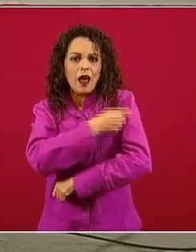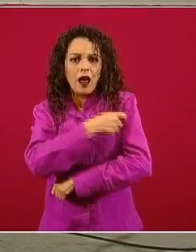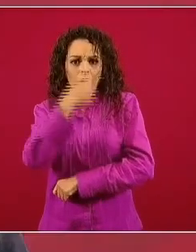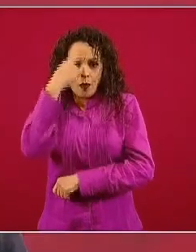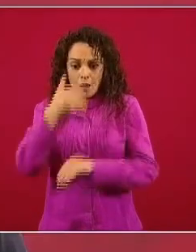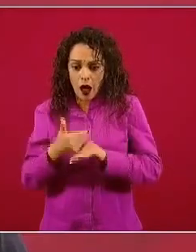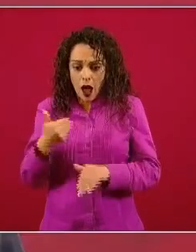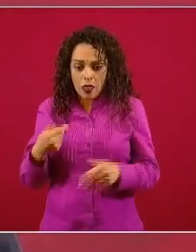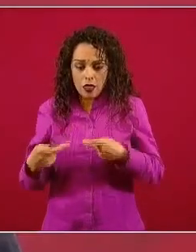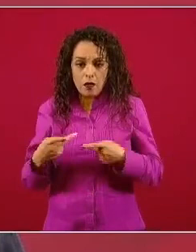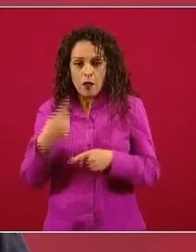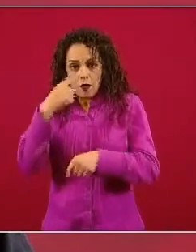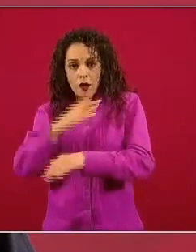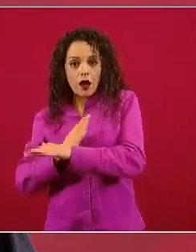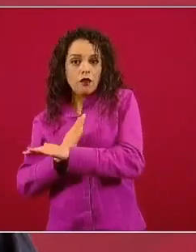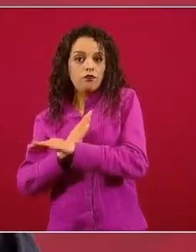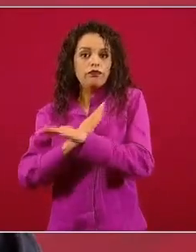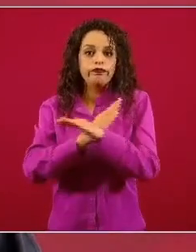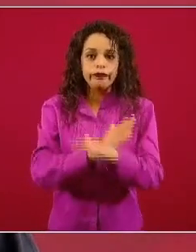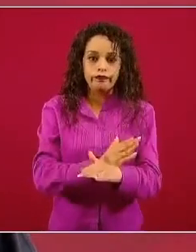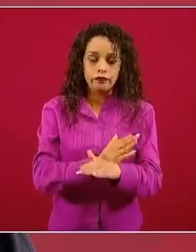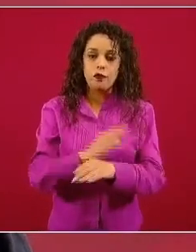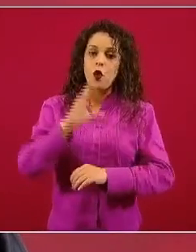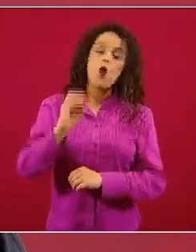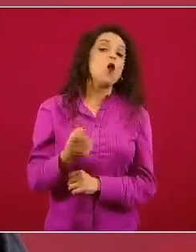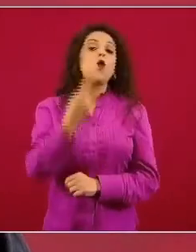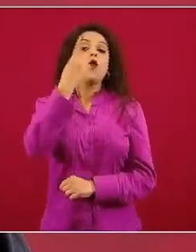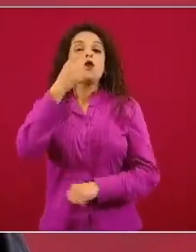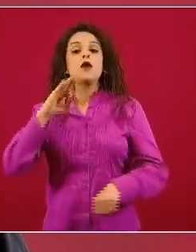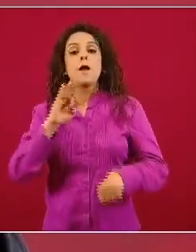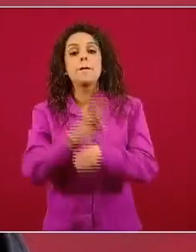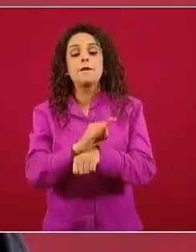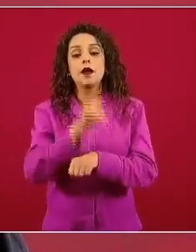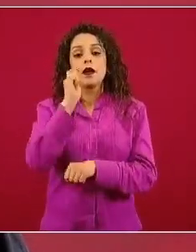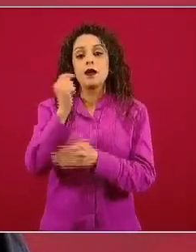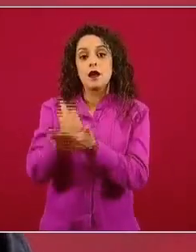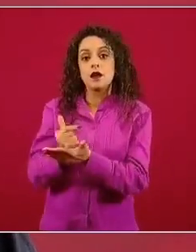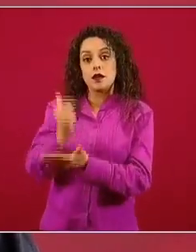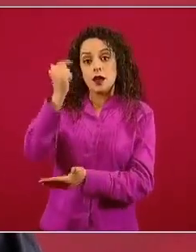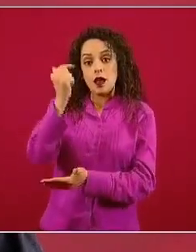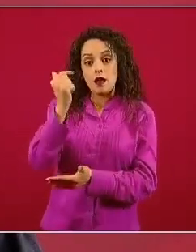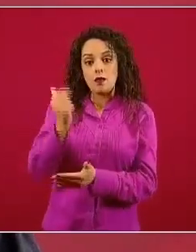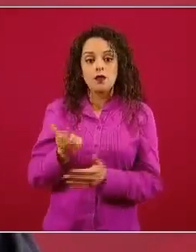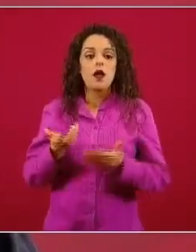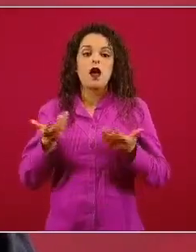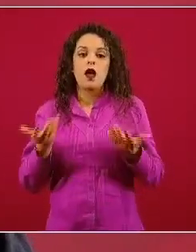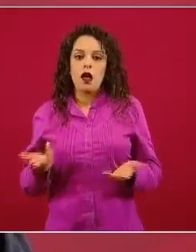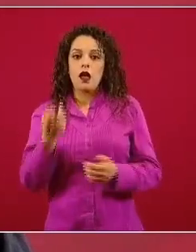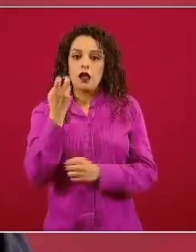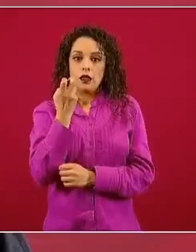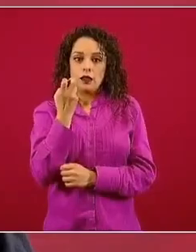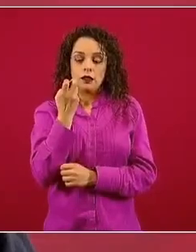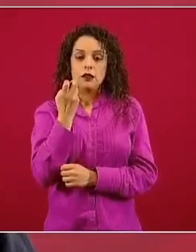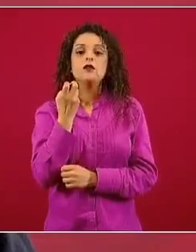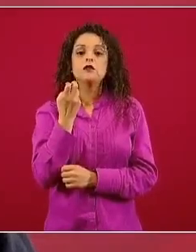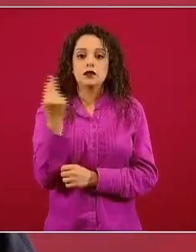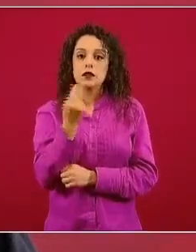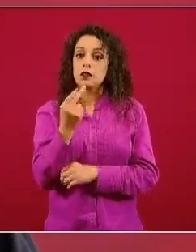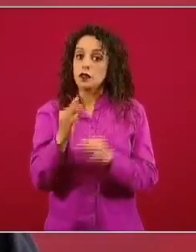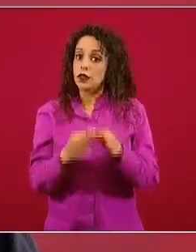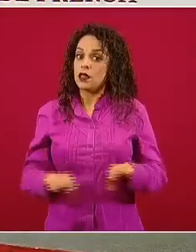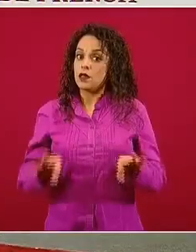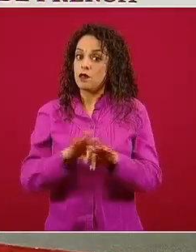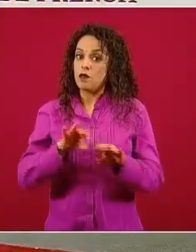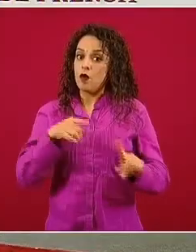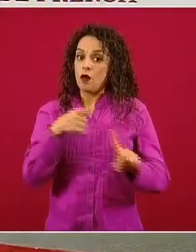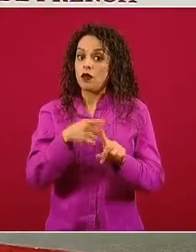momento diga solamente protege contra los casos graves y por lo tanto todas las defunciones, bueno, eso me llevará entonces sí a priorizar